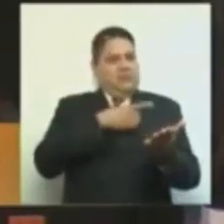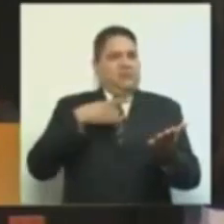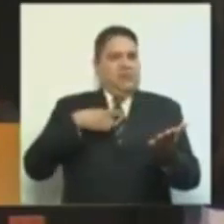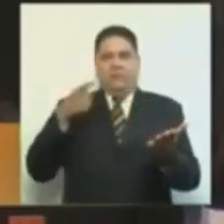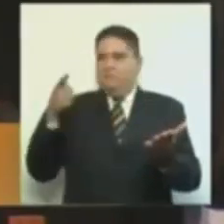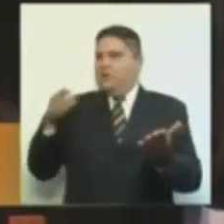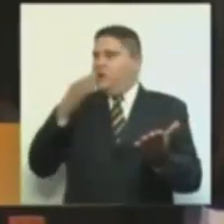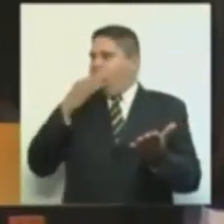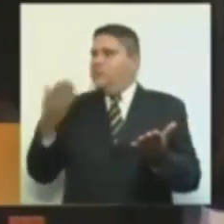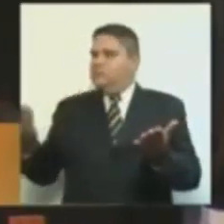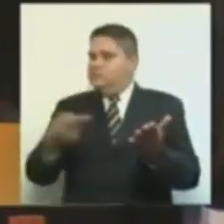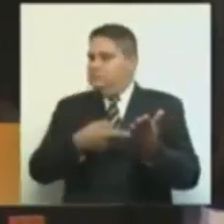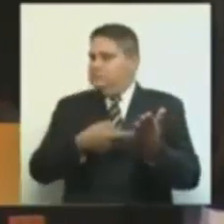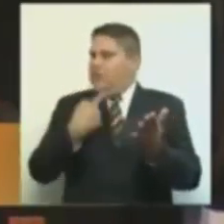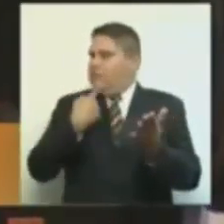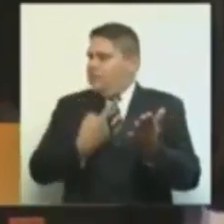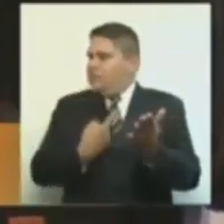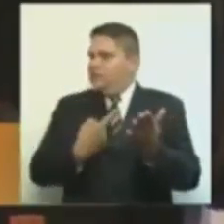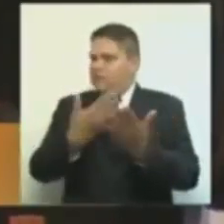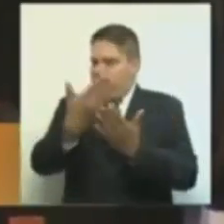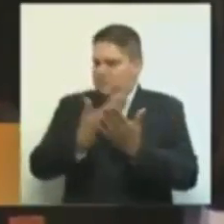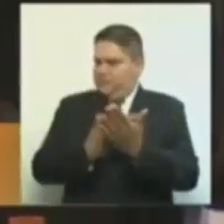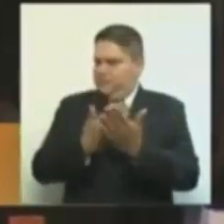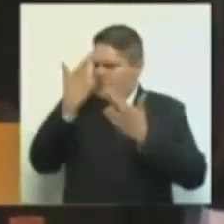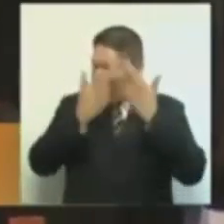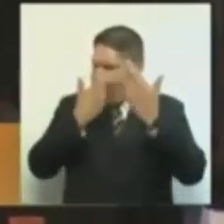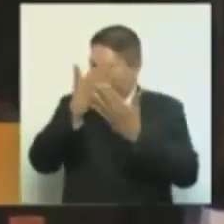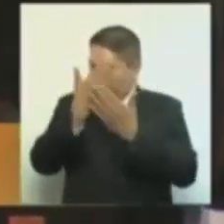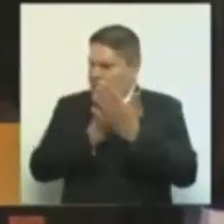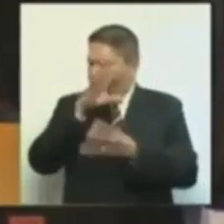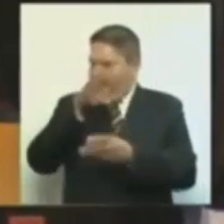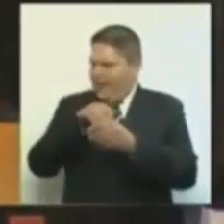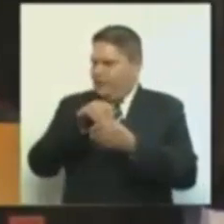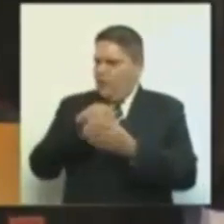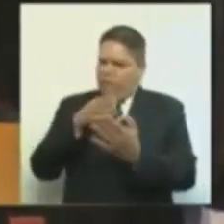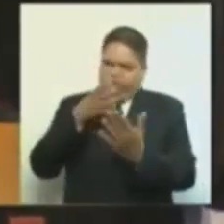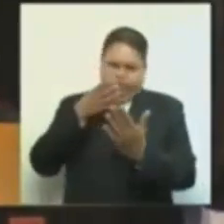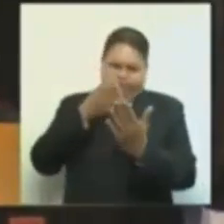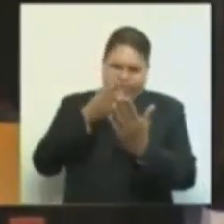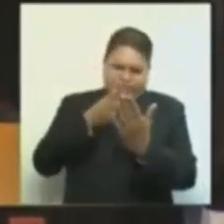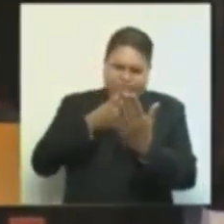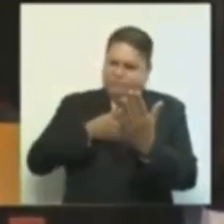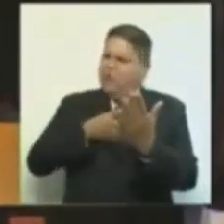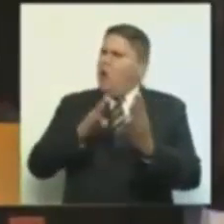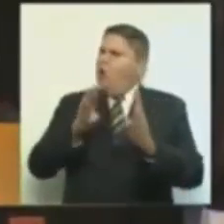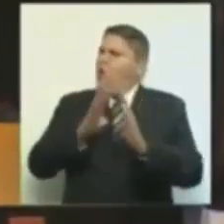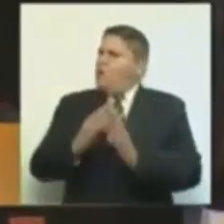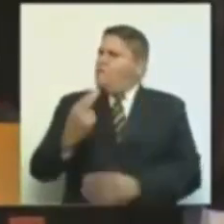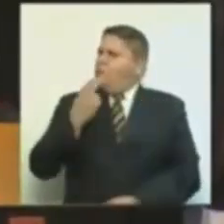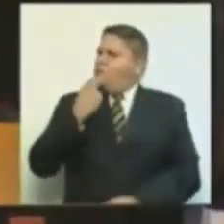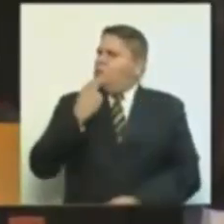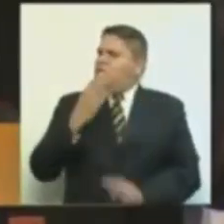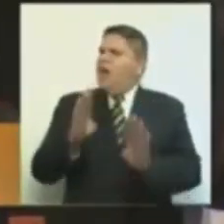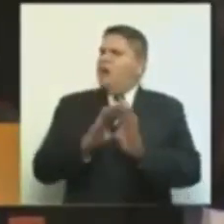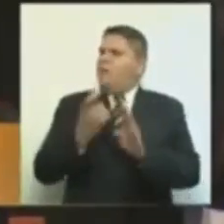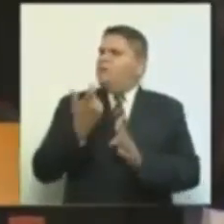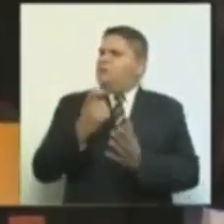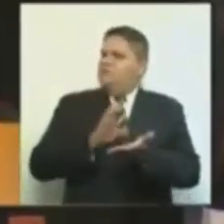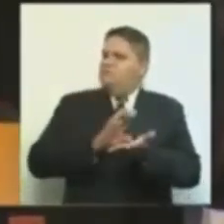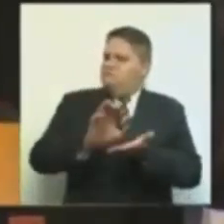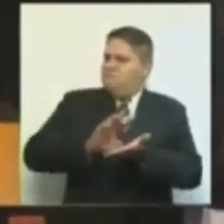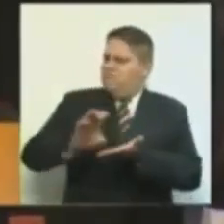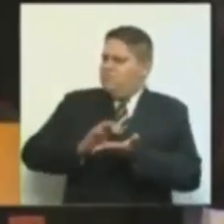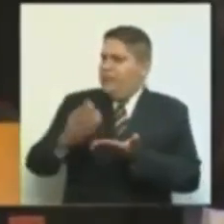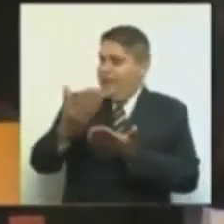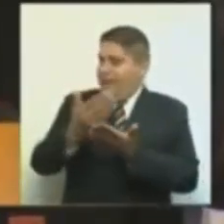ellos, realizar un diagnóstico exhaustivo sobre su funcionamiento y